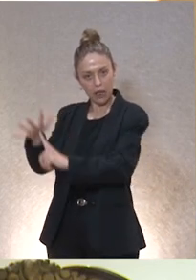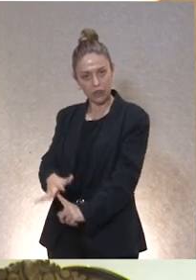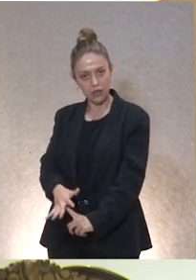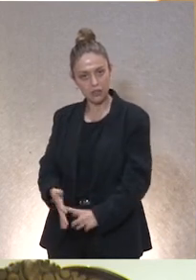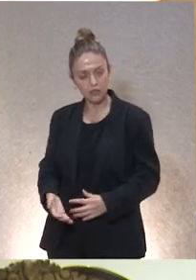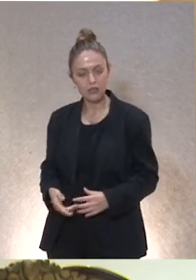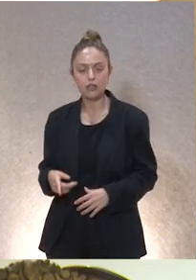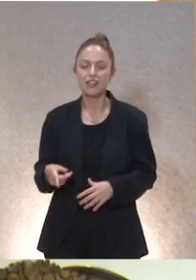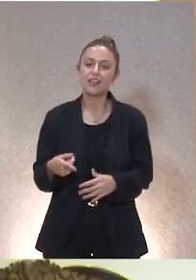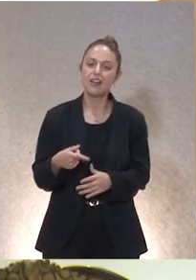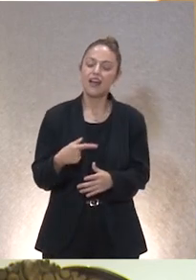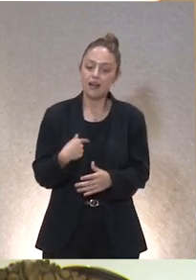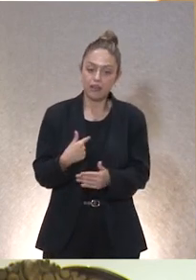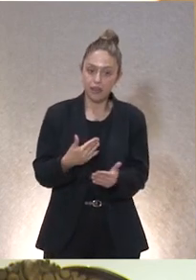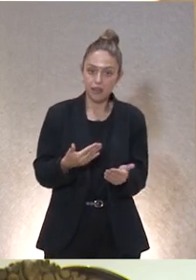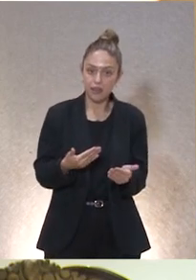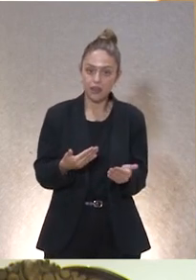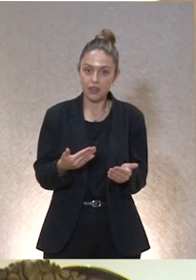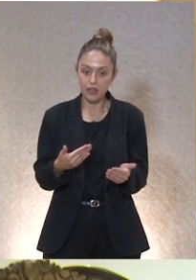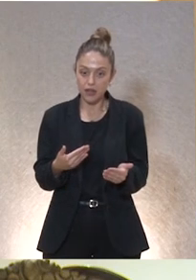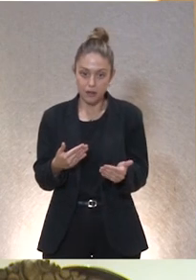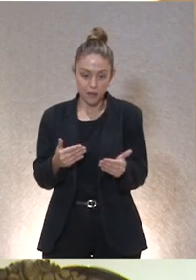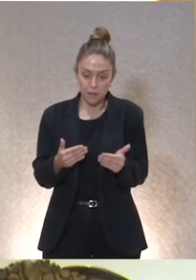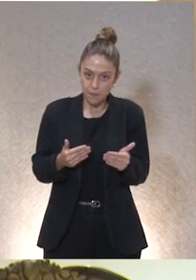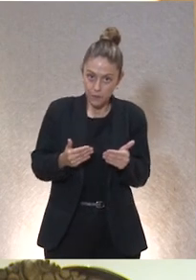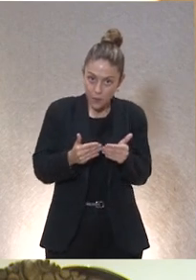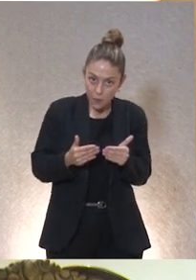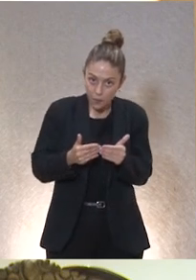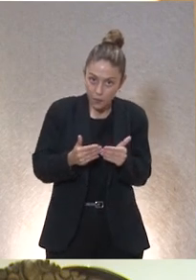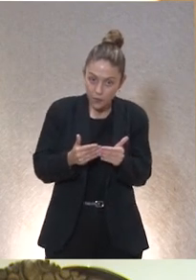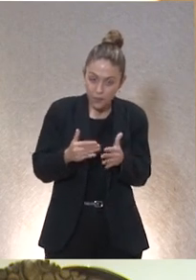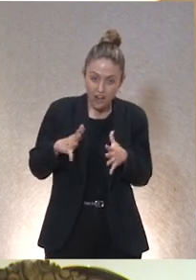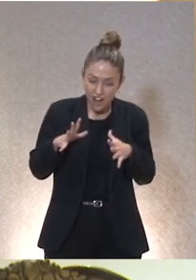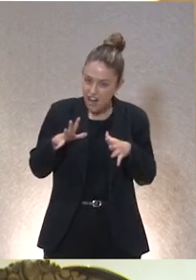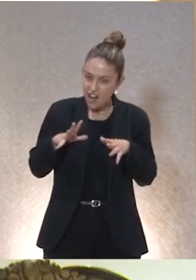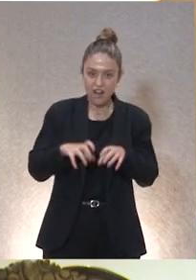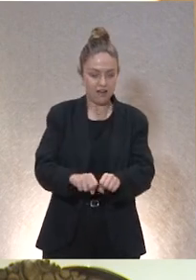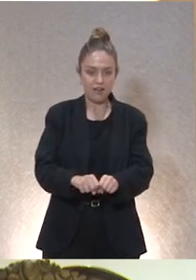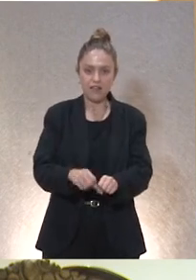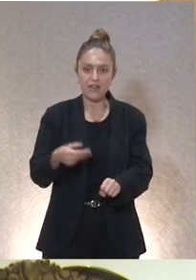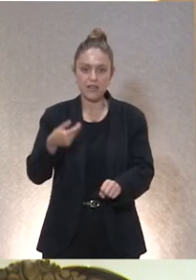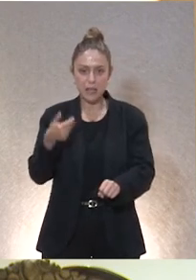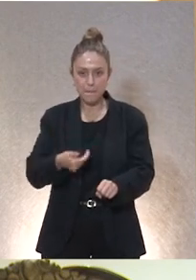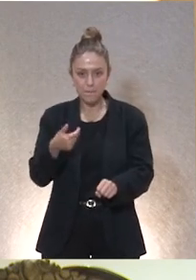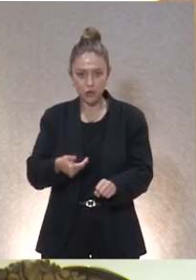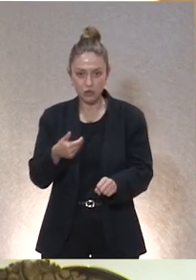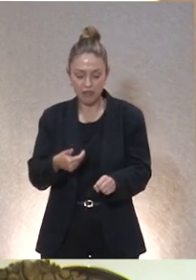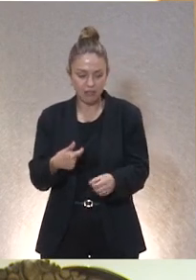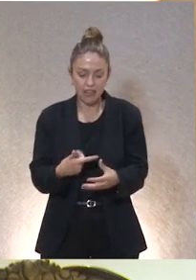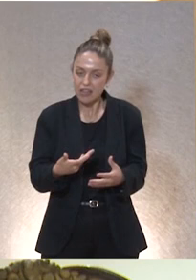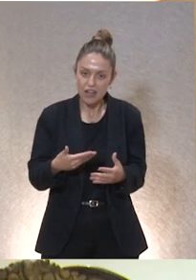otros aspectos el corto plazo lo inmediato ha devorado lo importante el medio plazo Lo